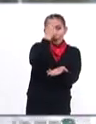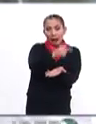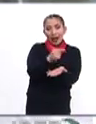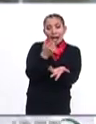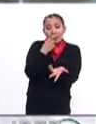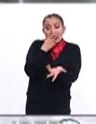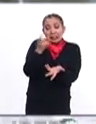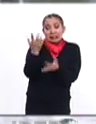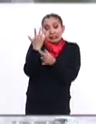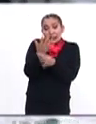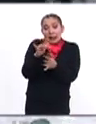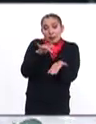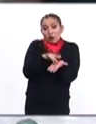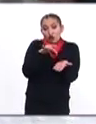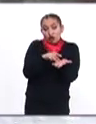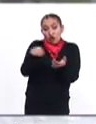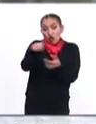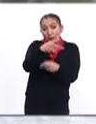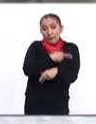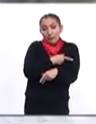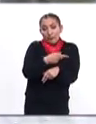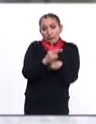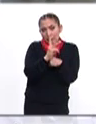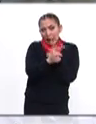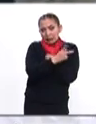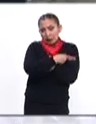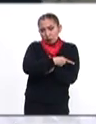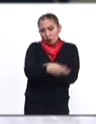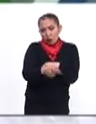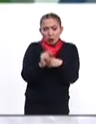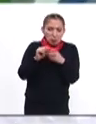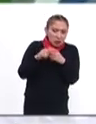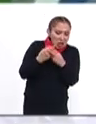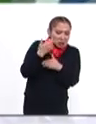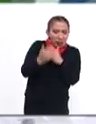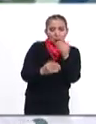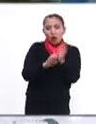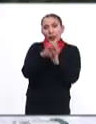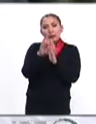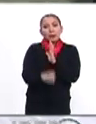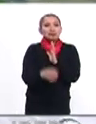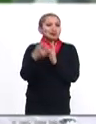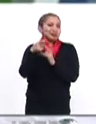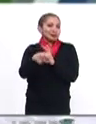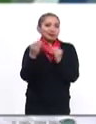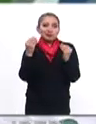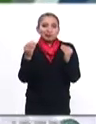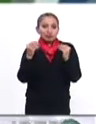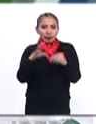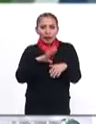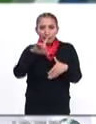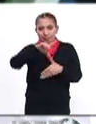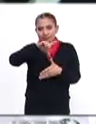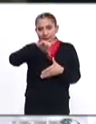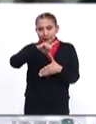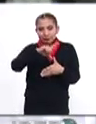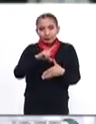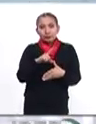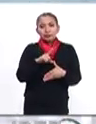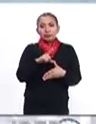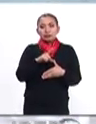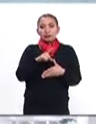se plantea, este apoyo económico a los países en vías de desarrollo, como por ejemplo, pues muchos que hay en América